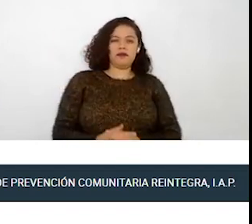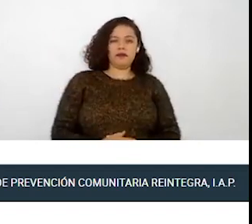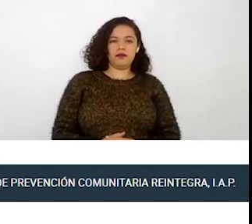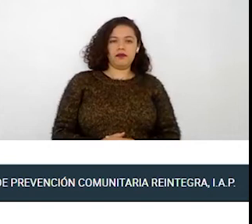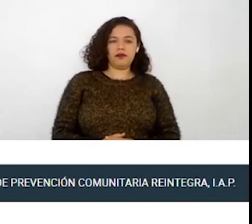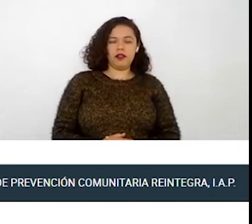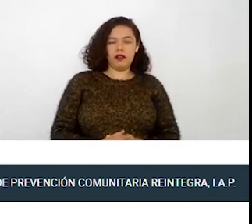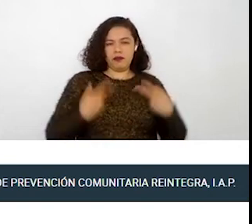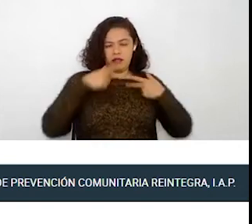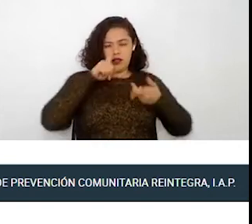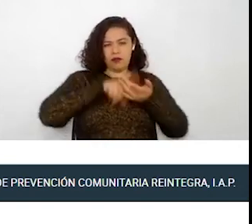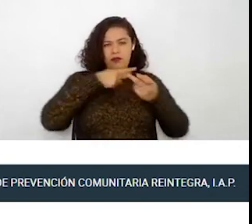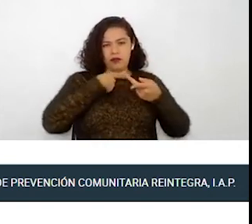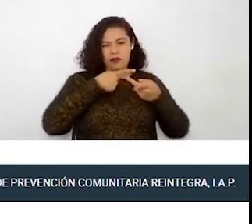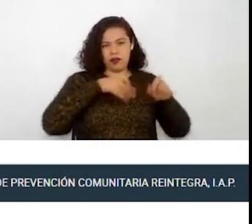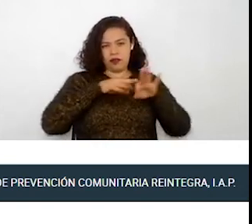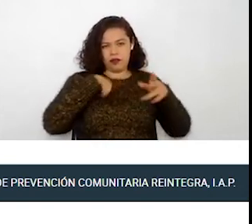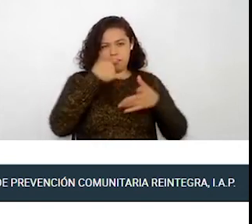está Los sueldos y